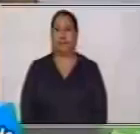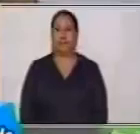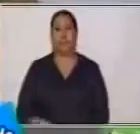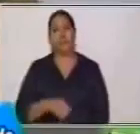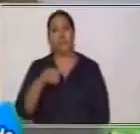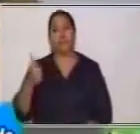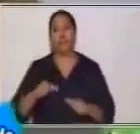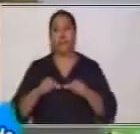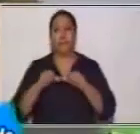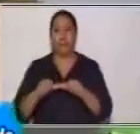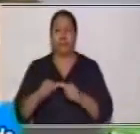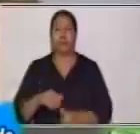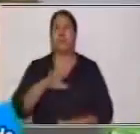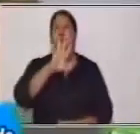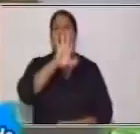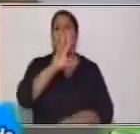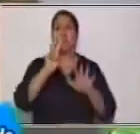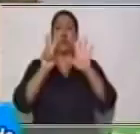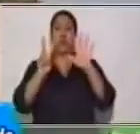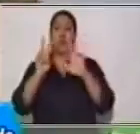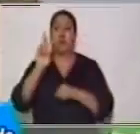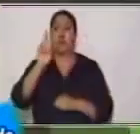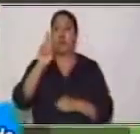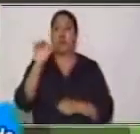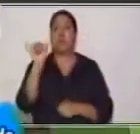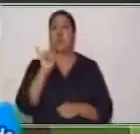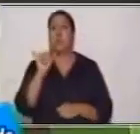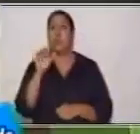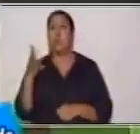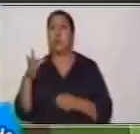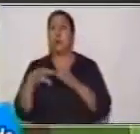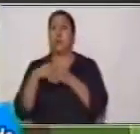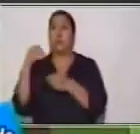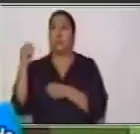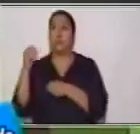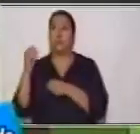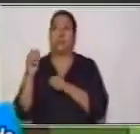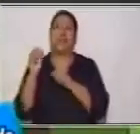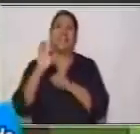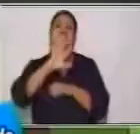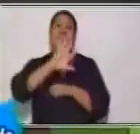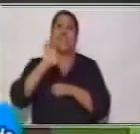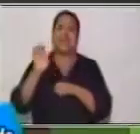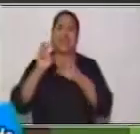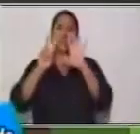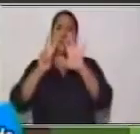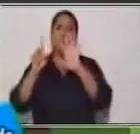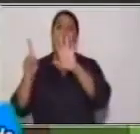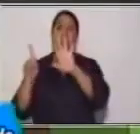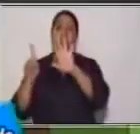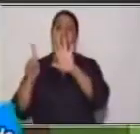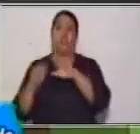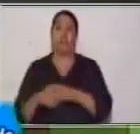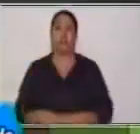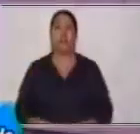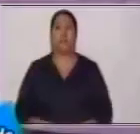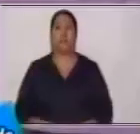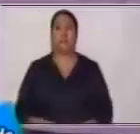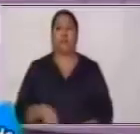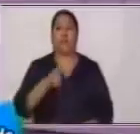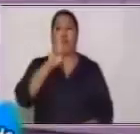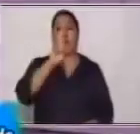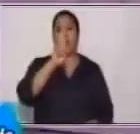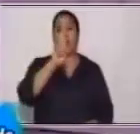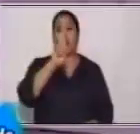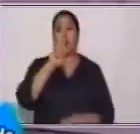Procedemos, 57R es igual a 576. Despejando la